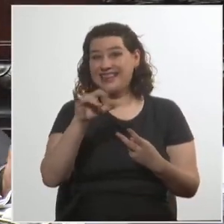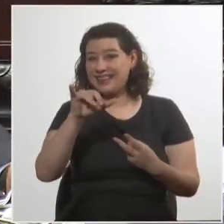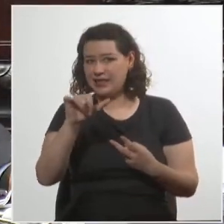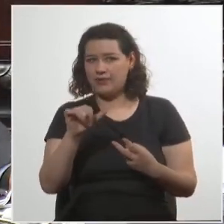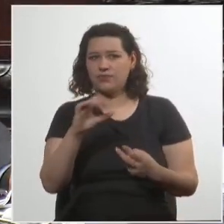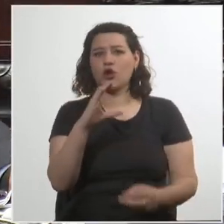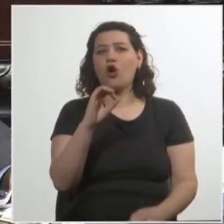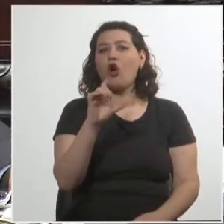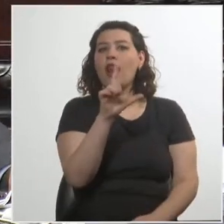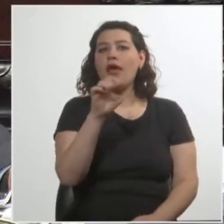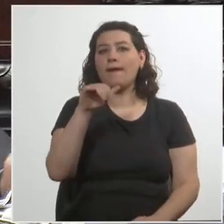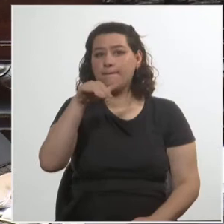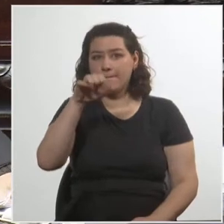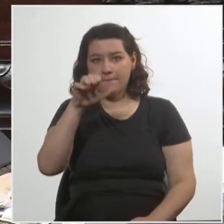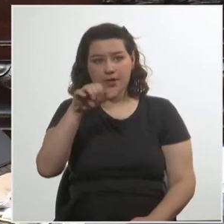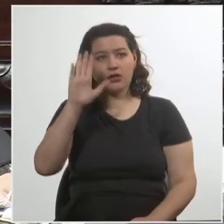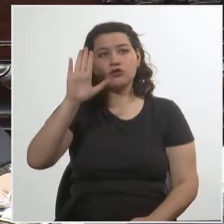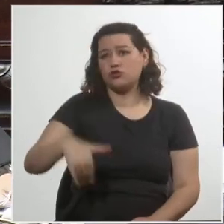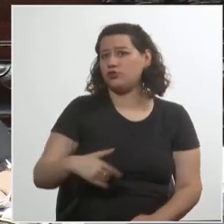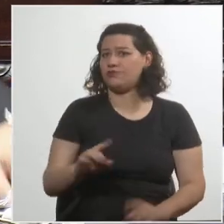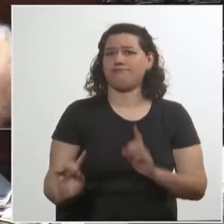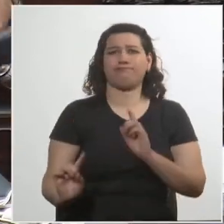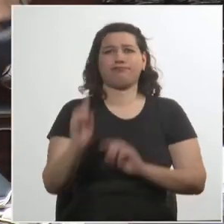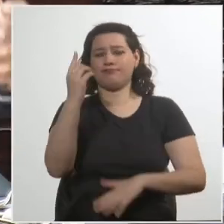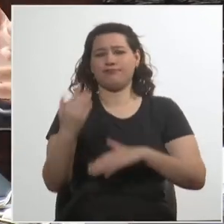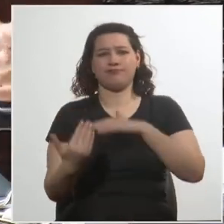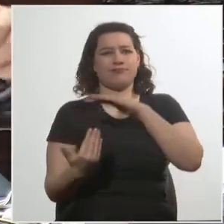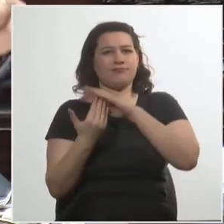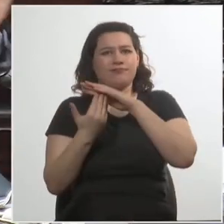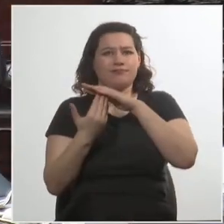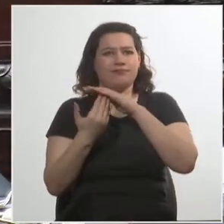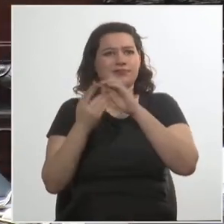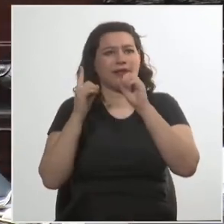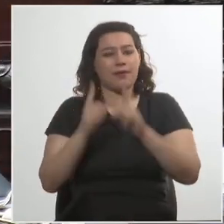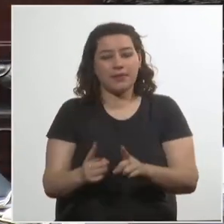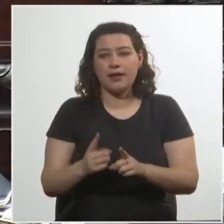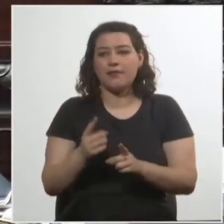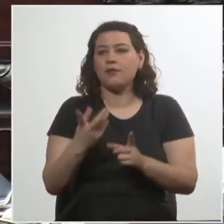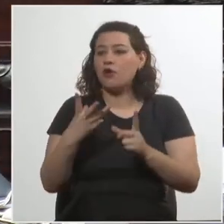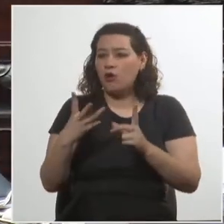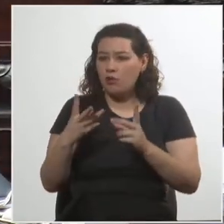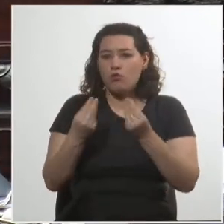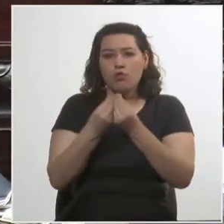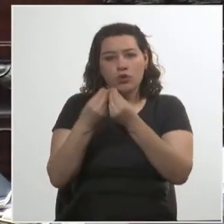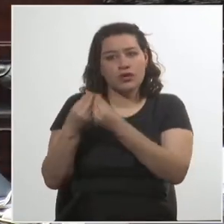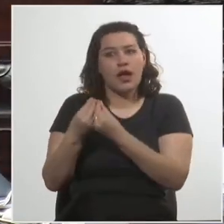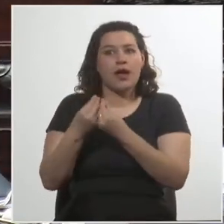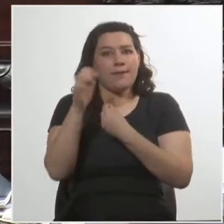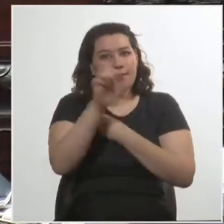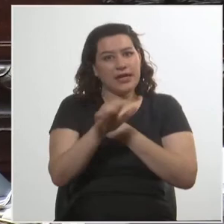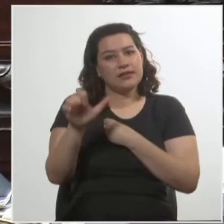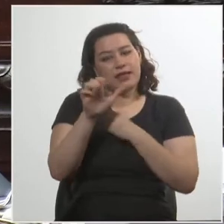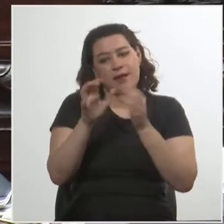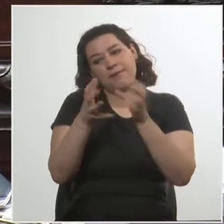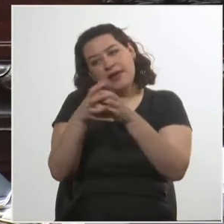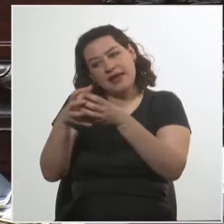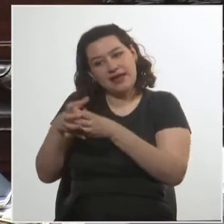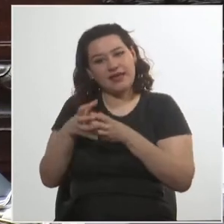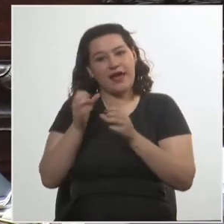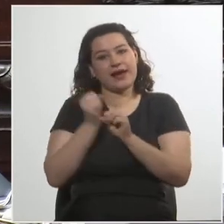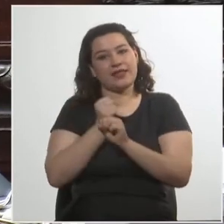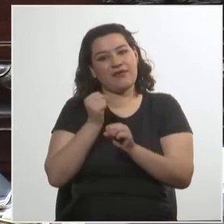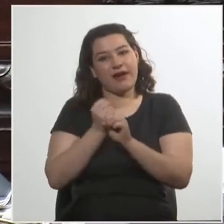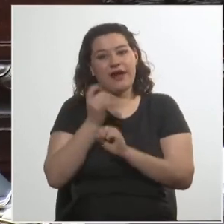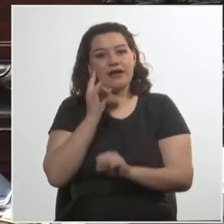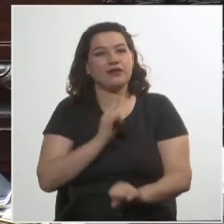la industria láctea decana la lechería nacional también de otro porte pero esta sumatoria de pequeñas pymes lácteas